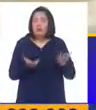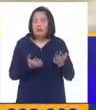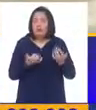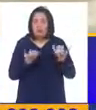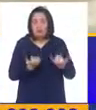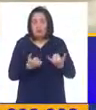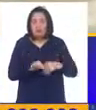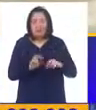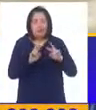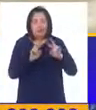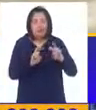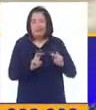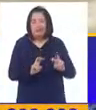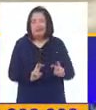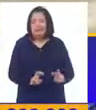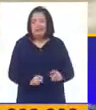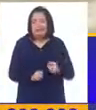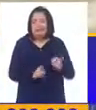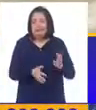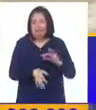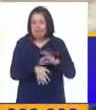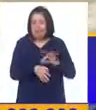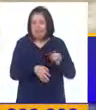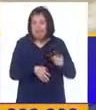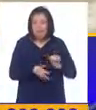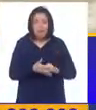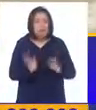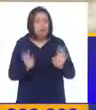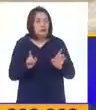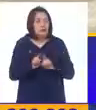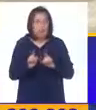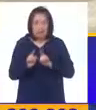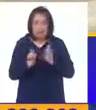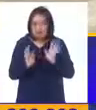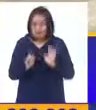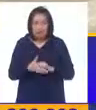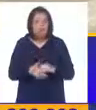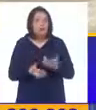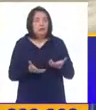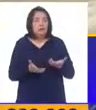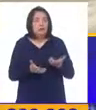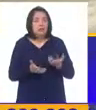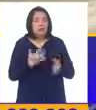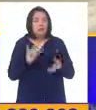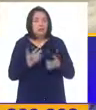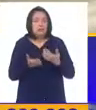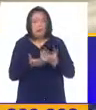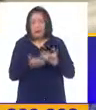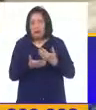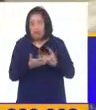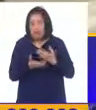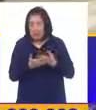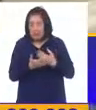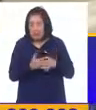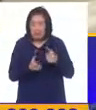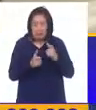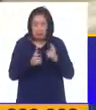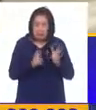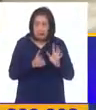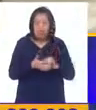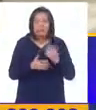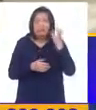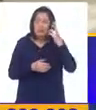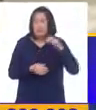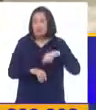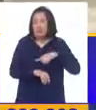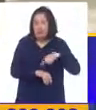los exámenes de rigor, exámenes médicos y aparentemente también exámenes toxicológicos. Es por esto que está tardando